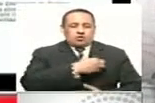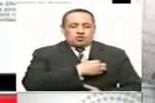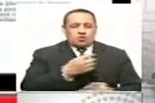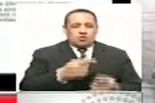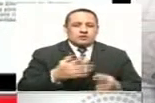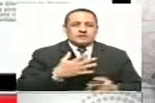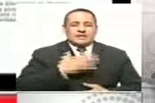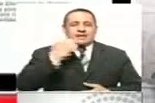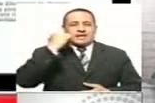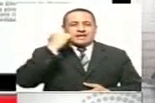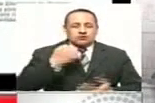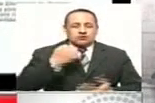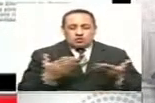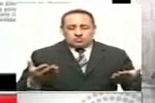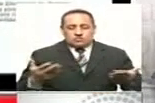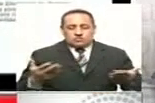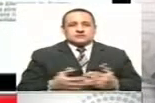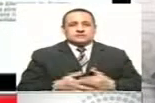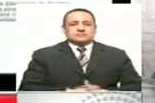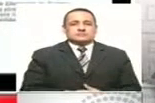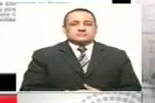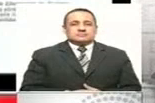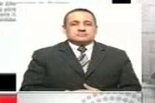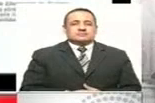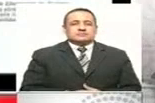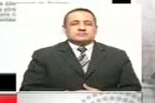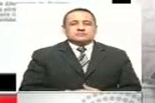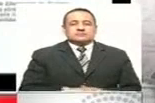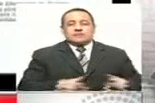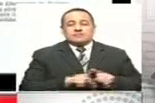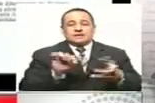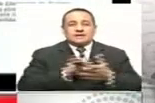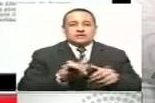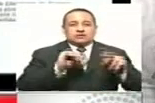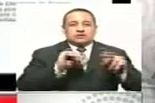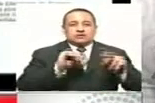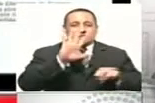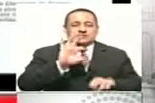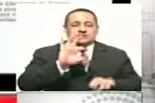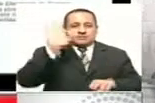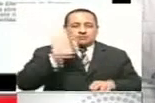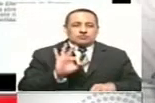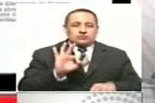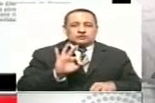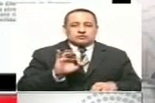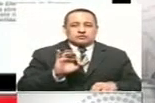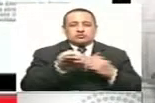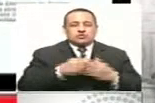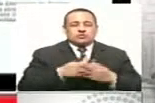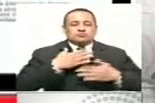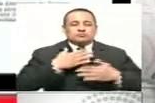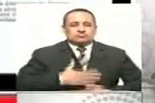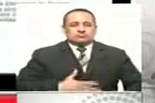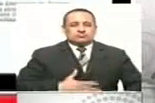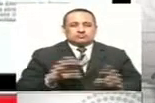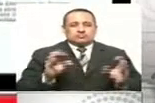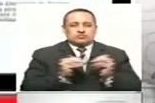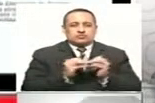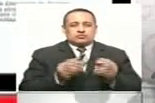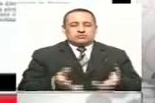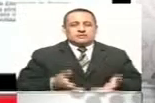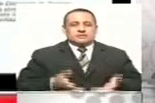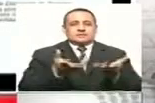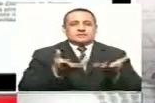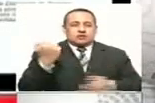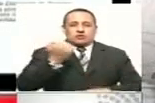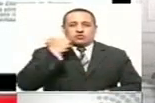autor, patentes, etcétera, ¿no? Y el 97% de satisfacción, ojalá